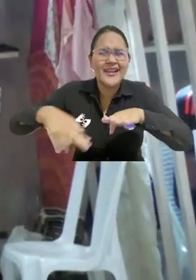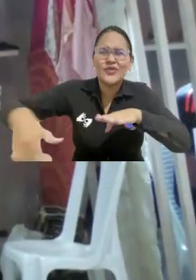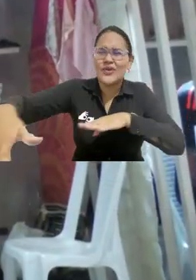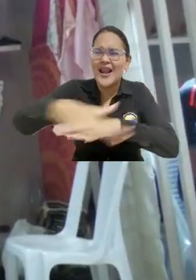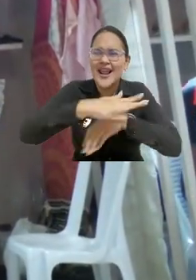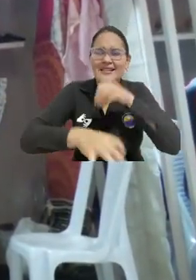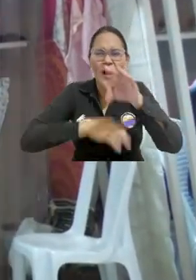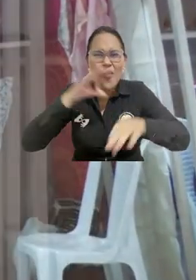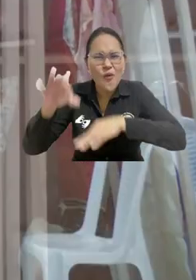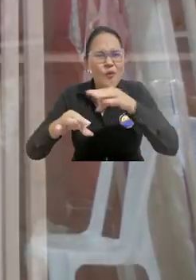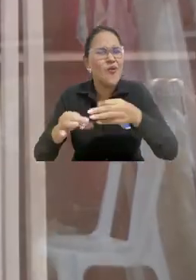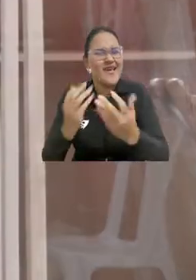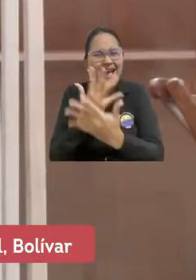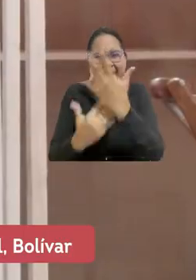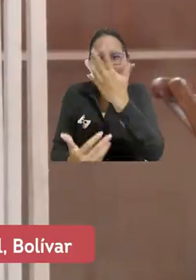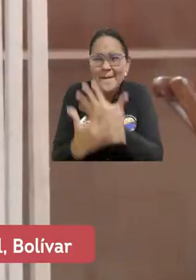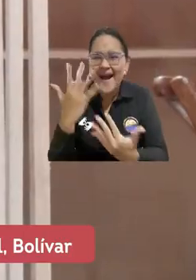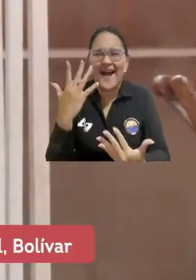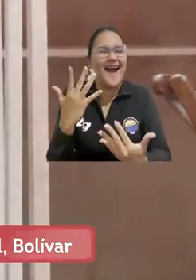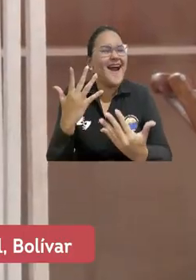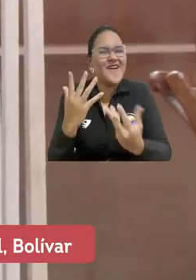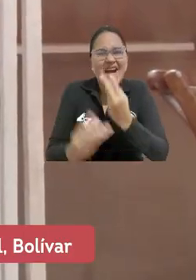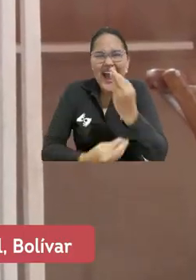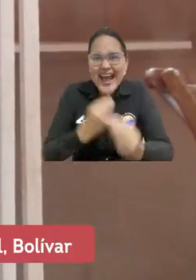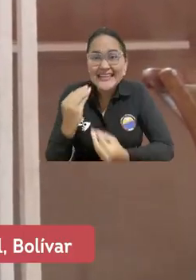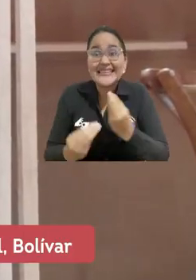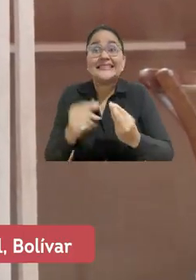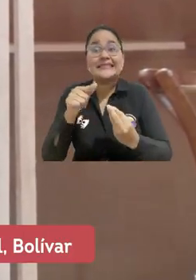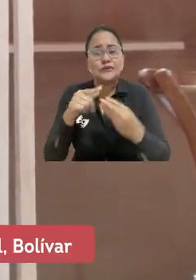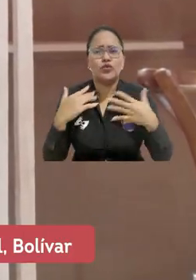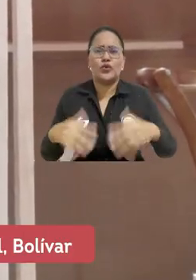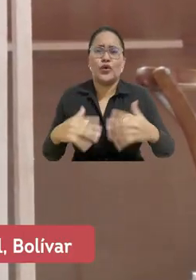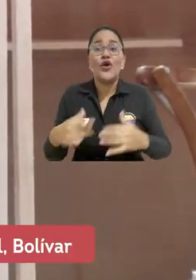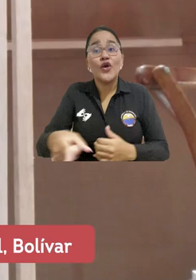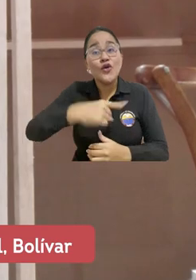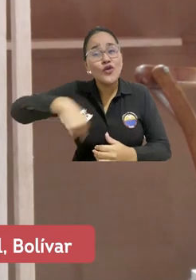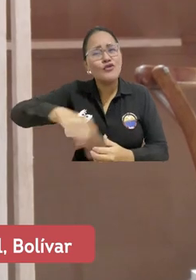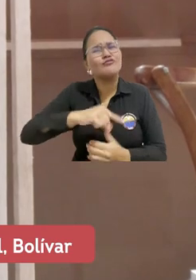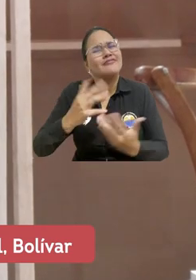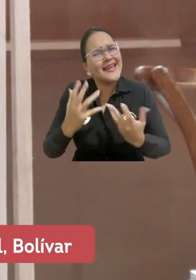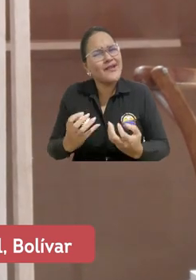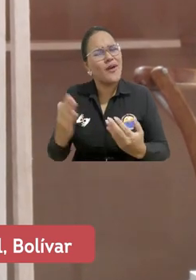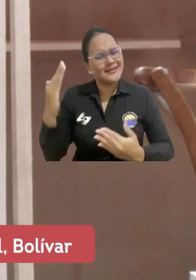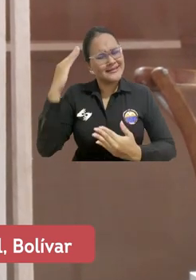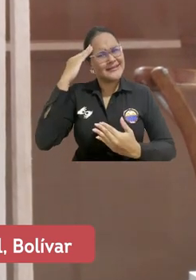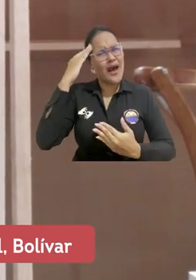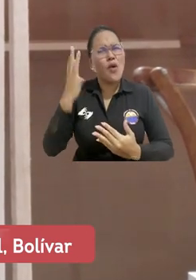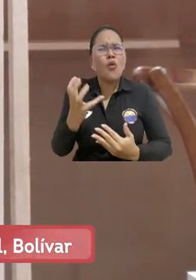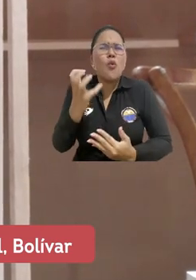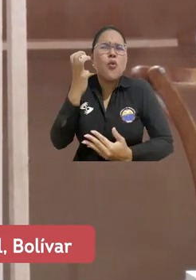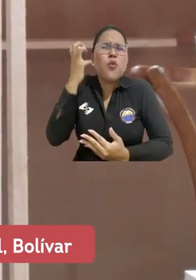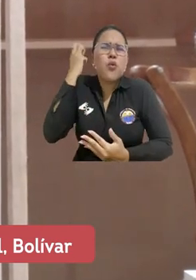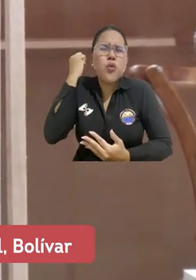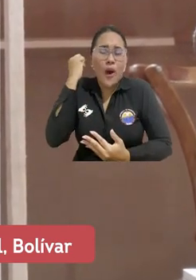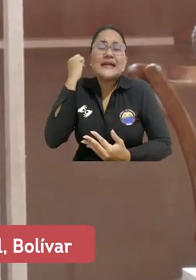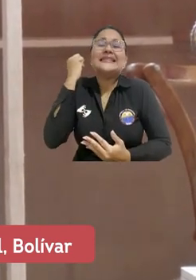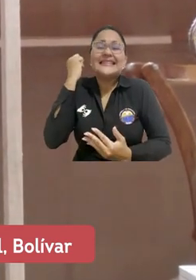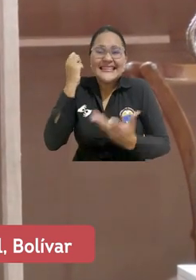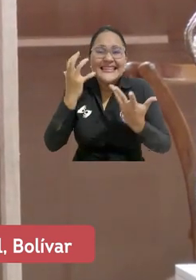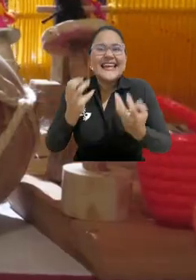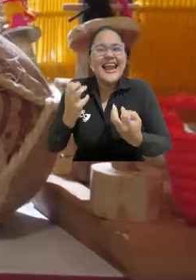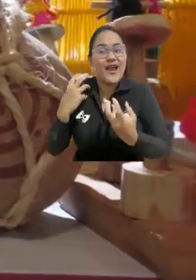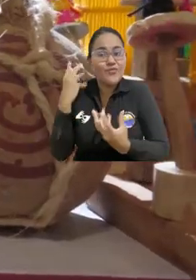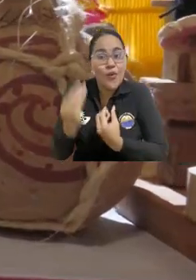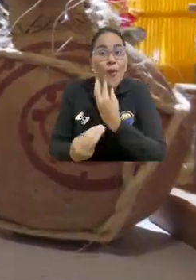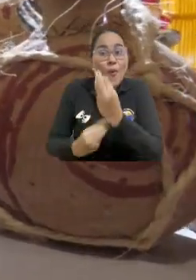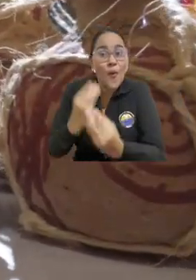un saber ancestral que nosotros hemos llevado con el tiempo y queremos que este saber ancestral también se